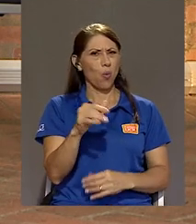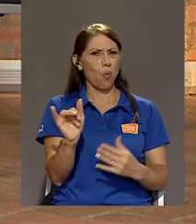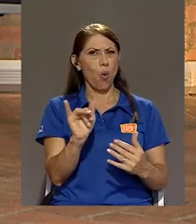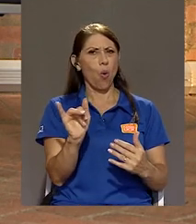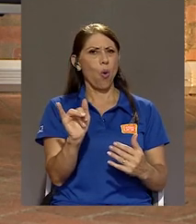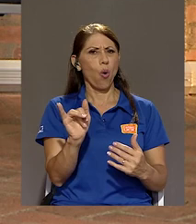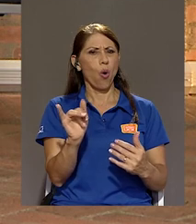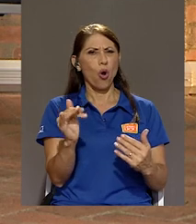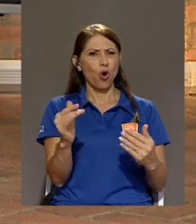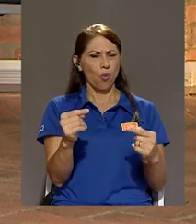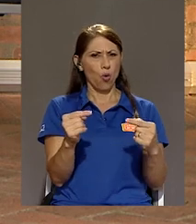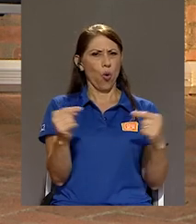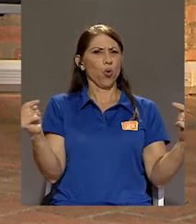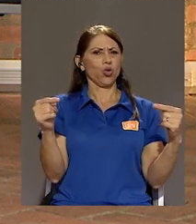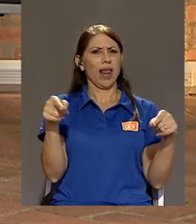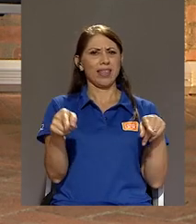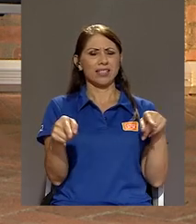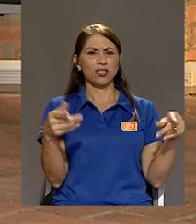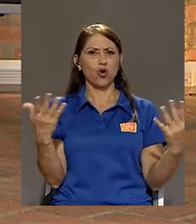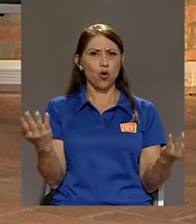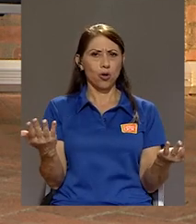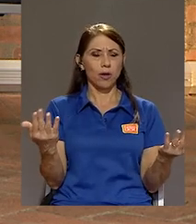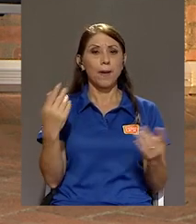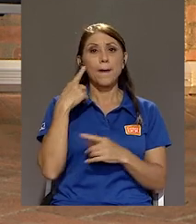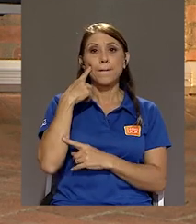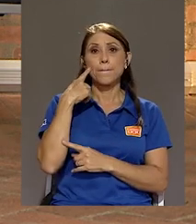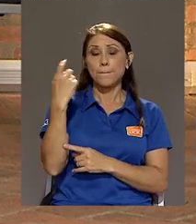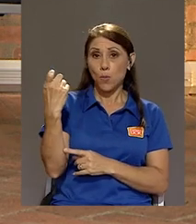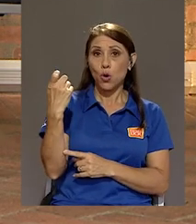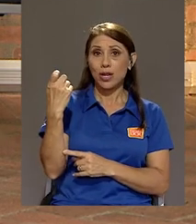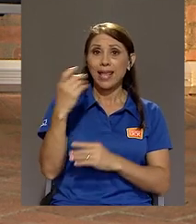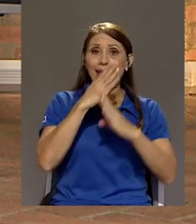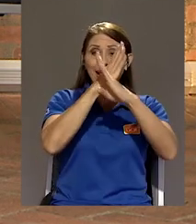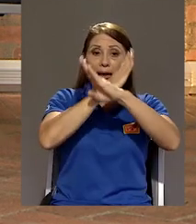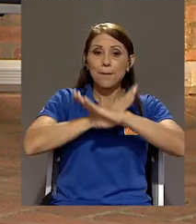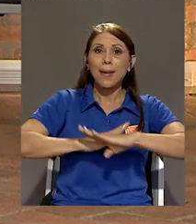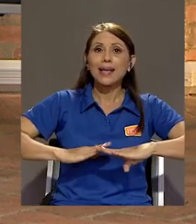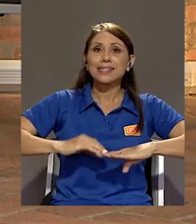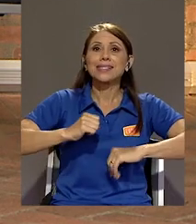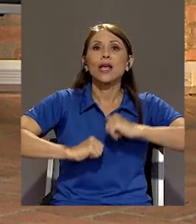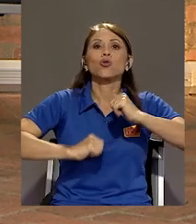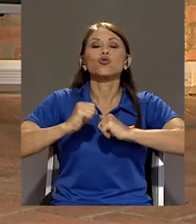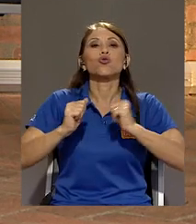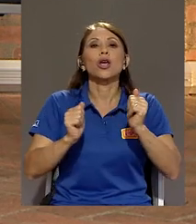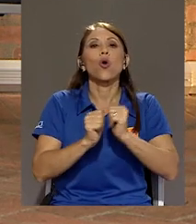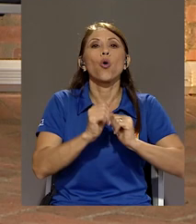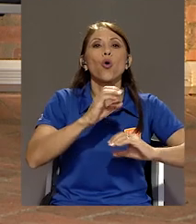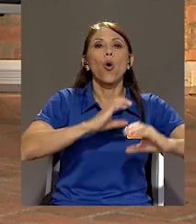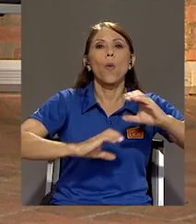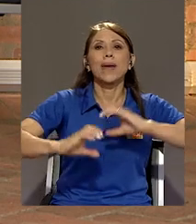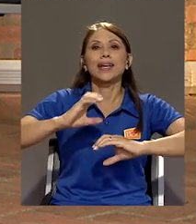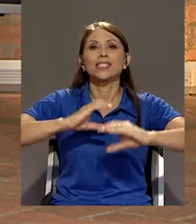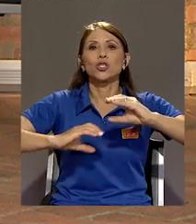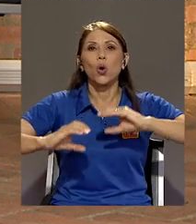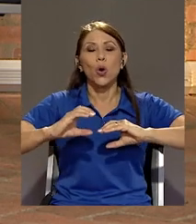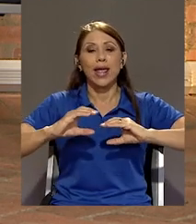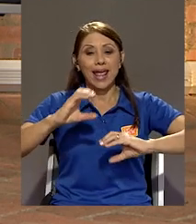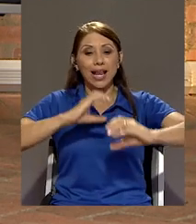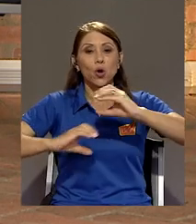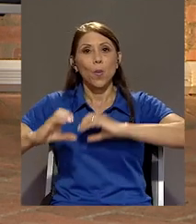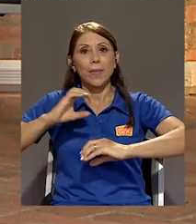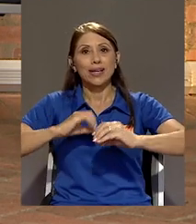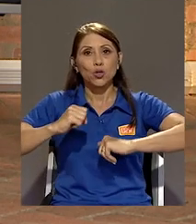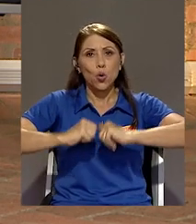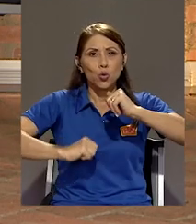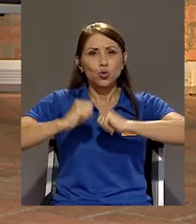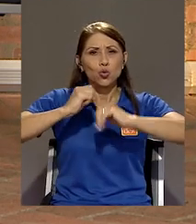como una contradicción, porque la paz se construye con comercio, el comercio construye la paz,